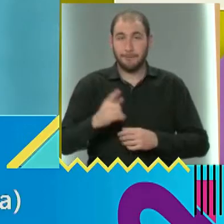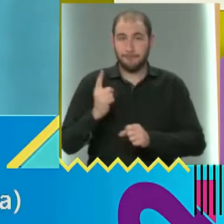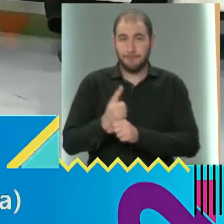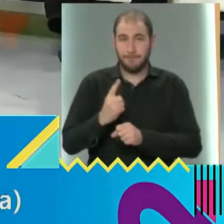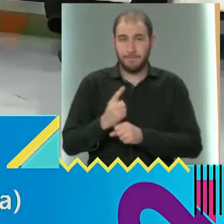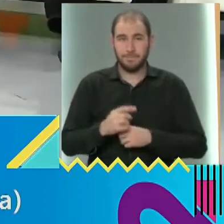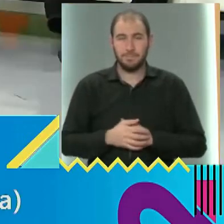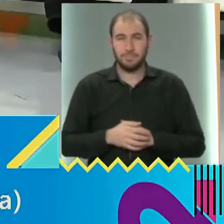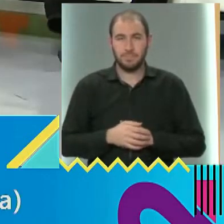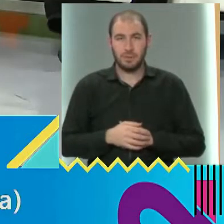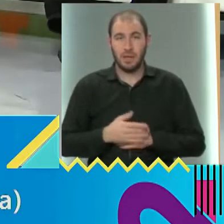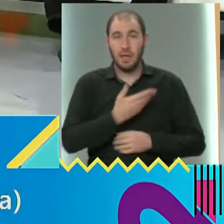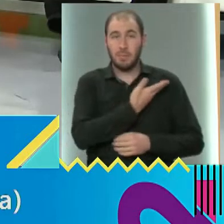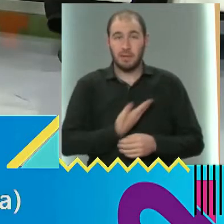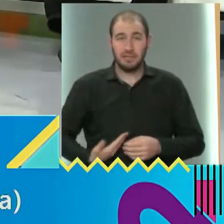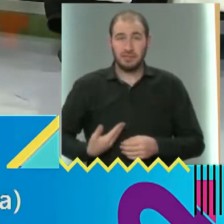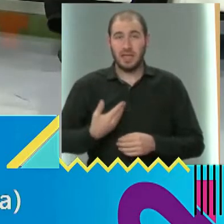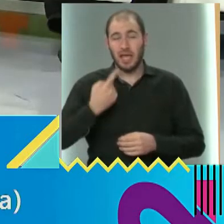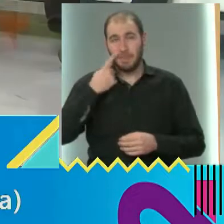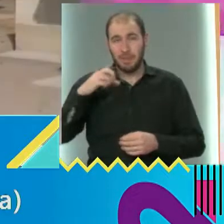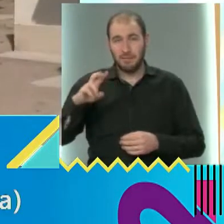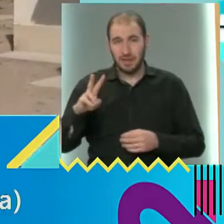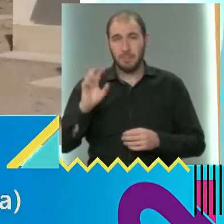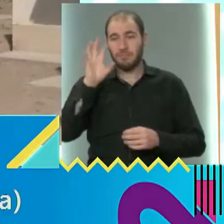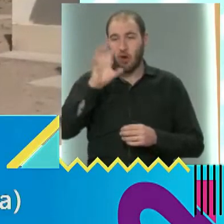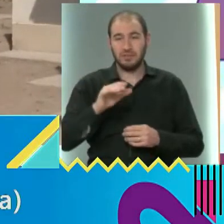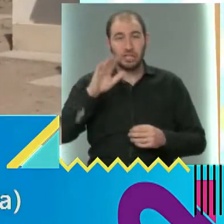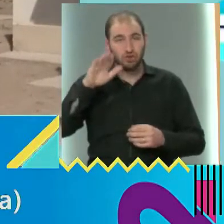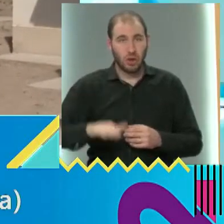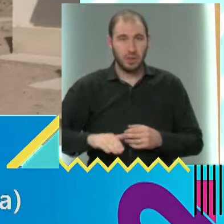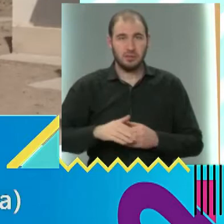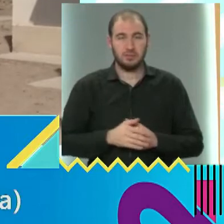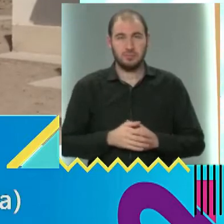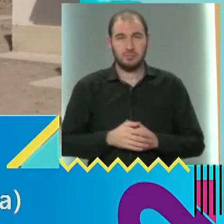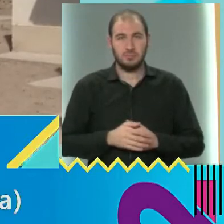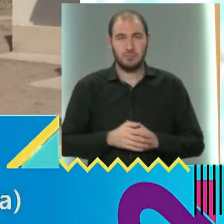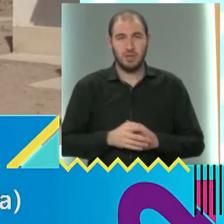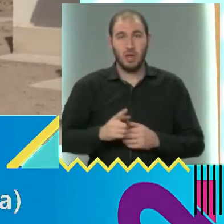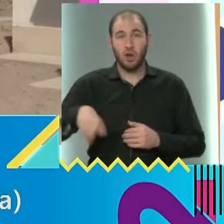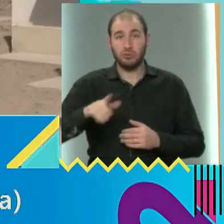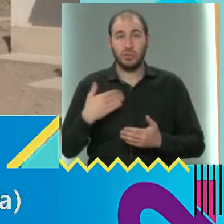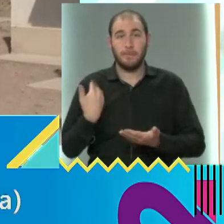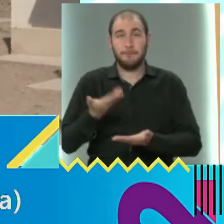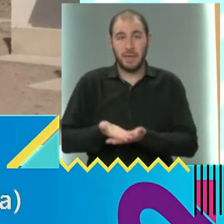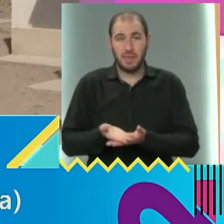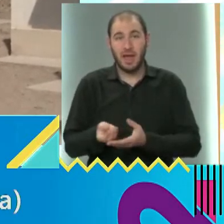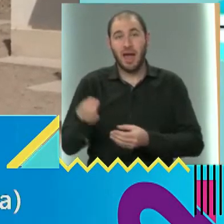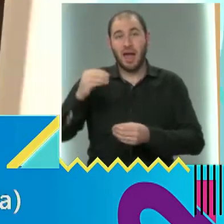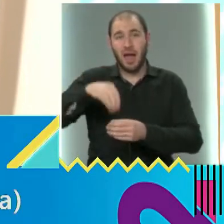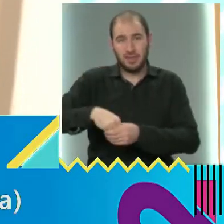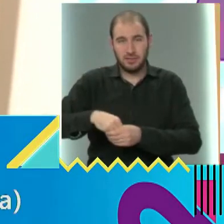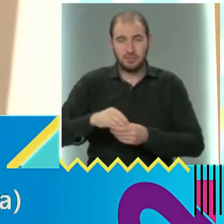Primero, los presidentes de los IPBs de las provincias hemos solicitado formar